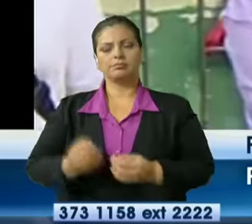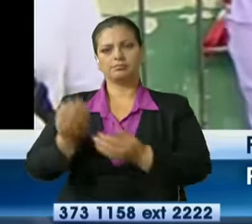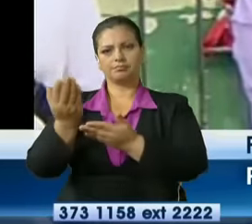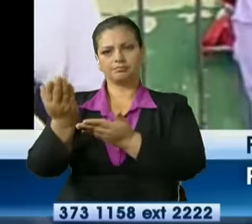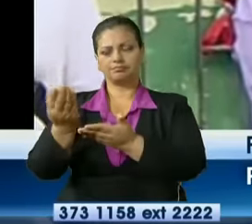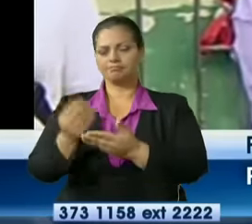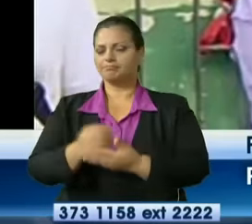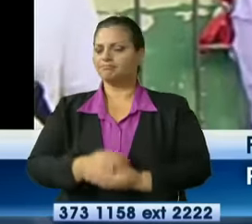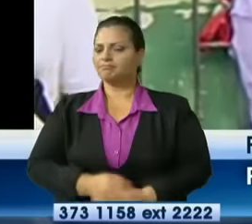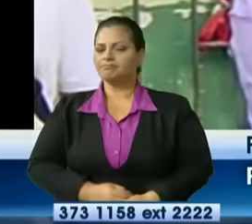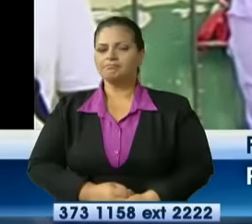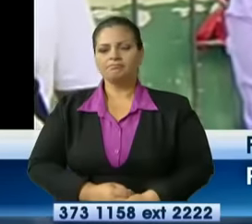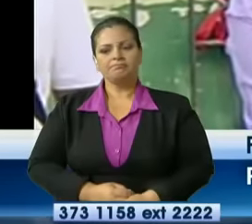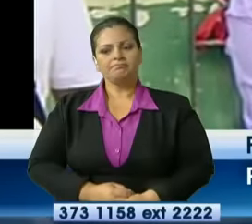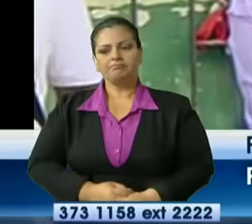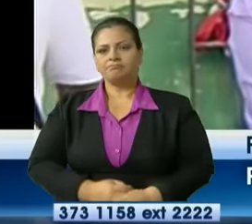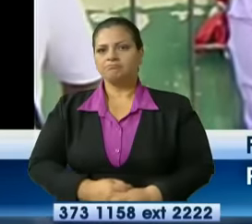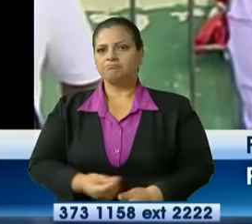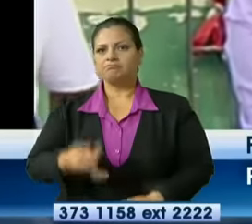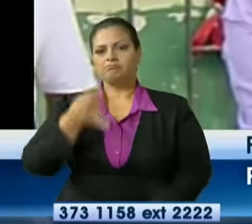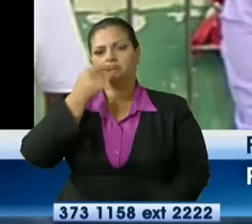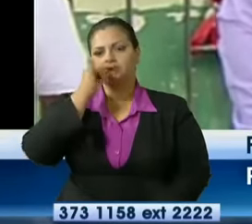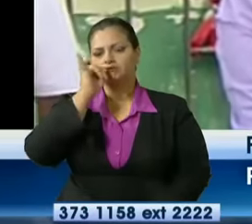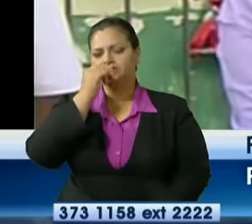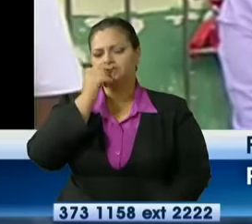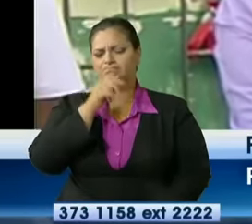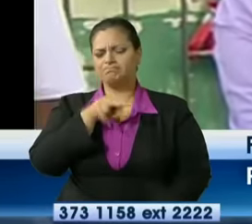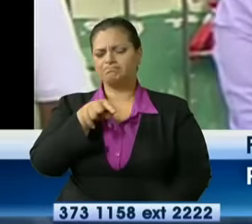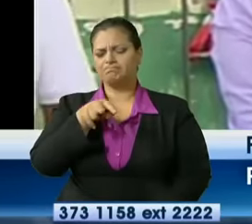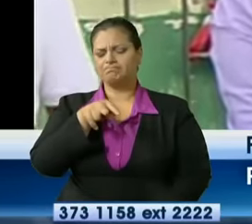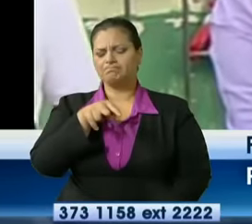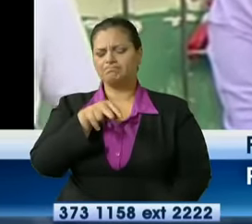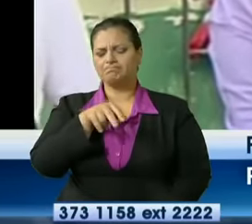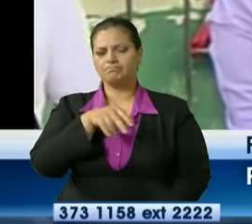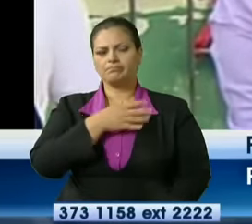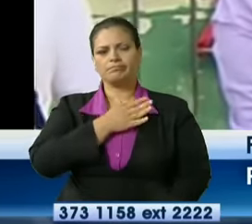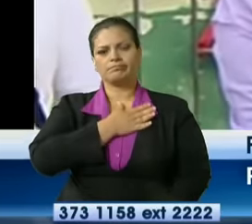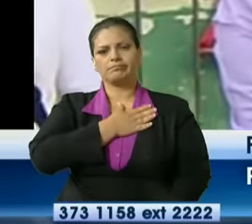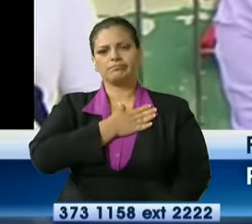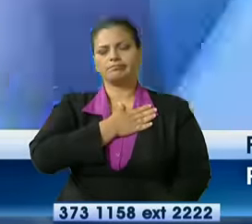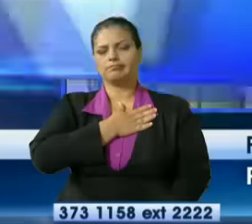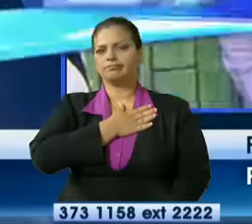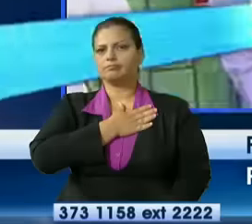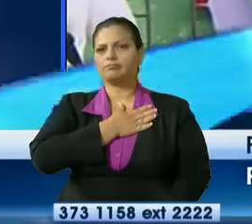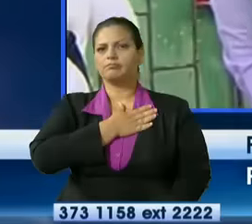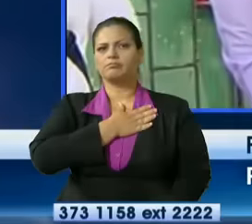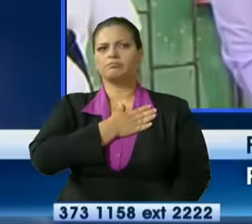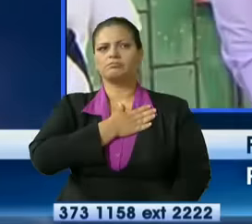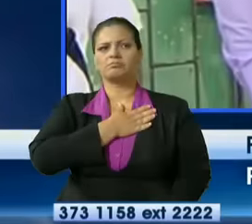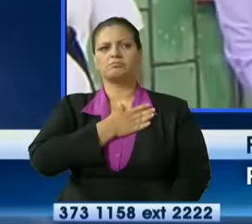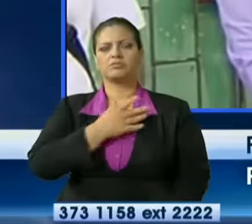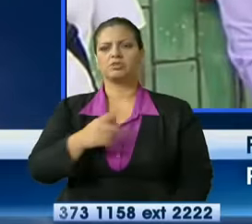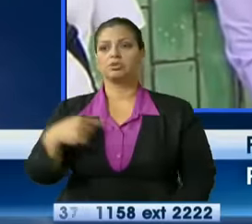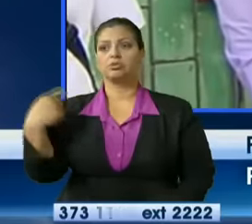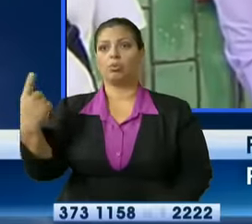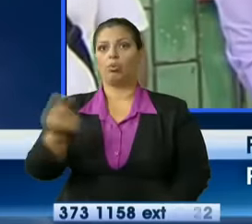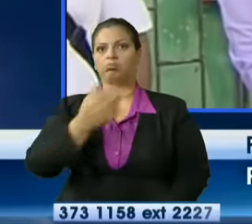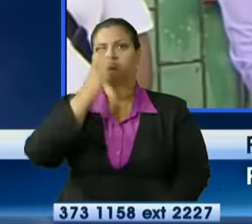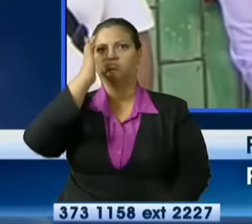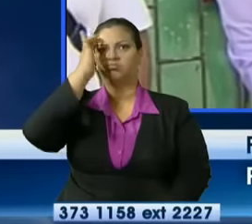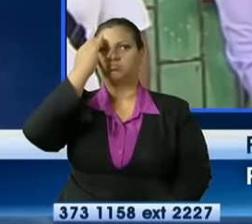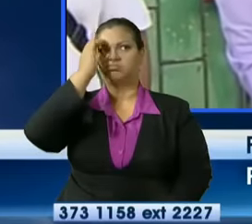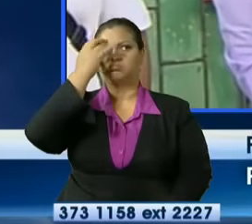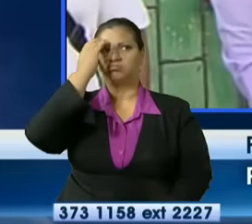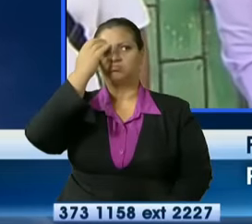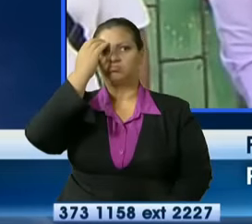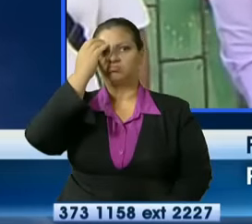duda es un caso que ha sacudido a todo este populoso sector y que la gente está preocupada, primero por lo que puede pasar